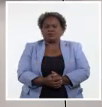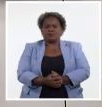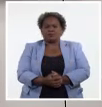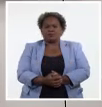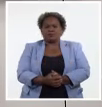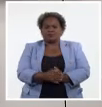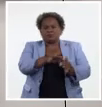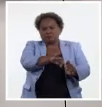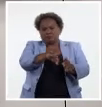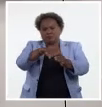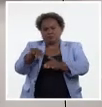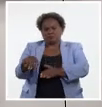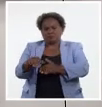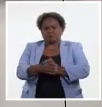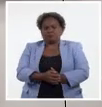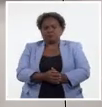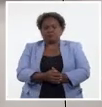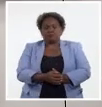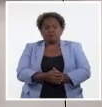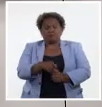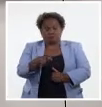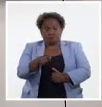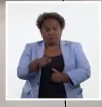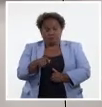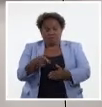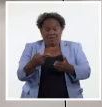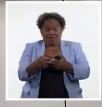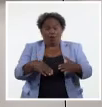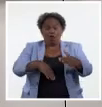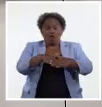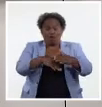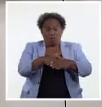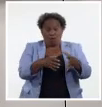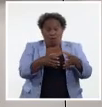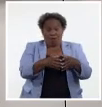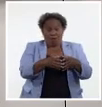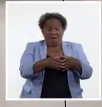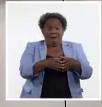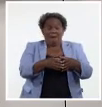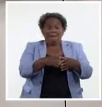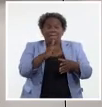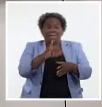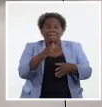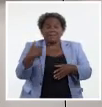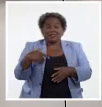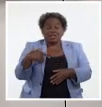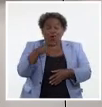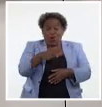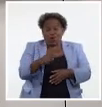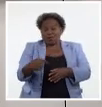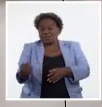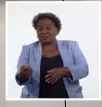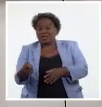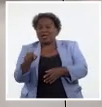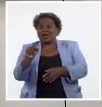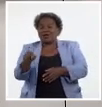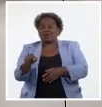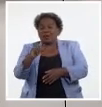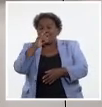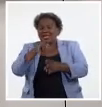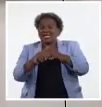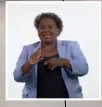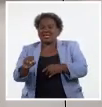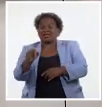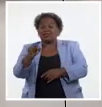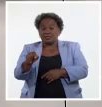Pasamos al más universal de los deportes. En la Liga, hoy el Barcelona se medirá desde las 3 de la tarde al Betis en el estadio Benito Villamarín, mientras el